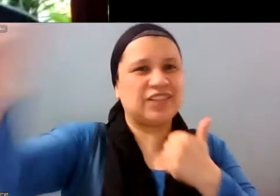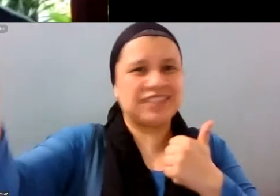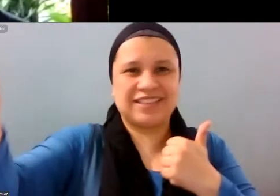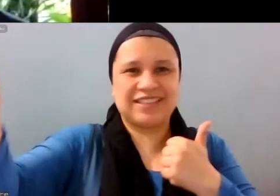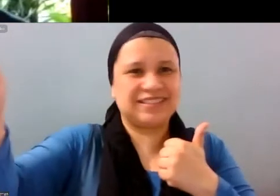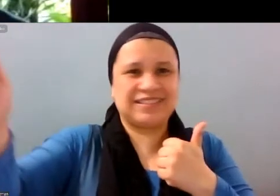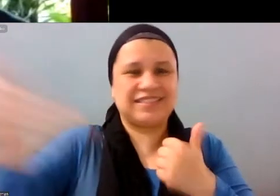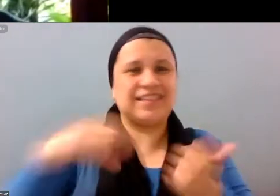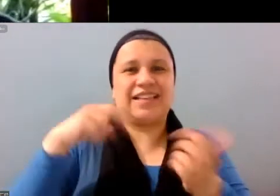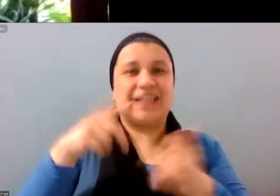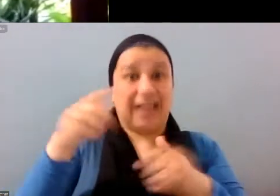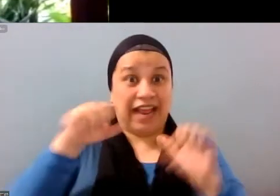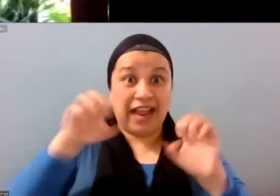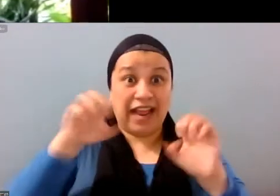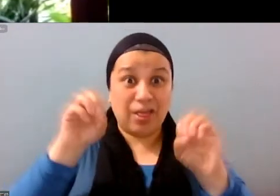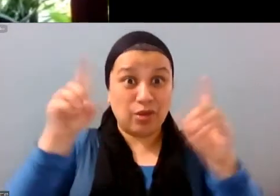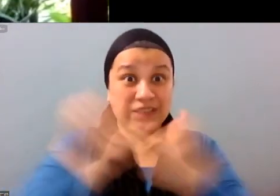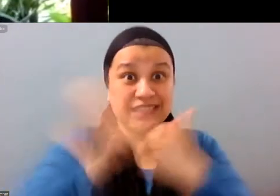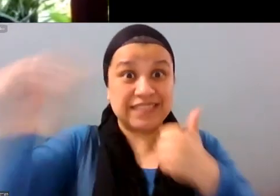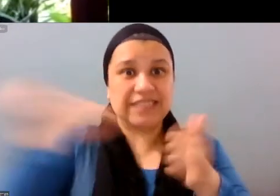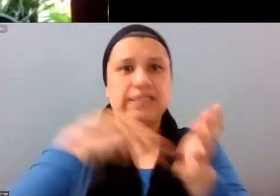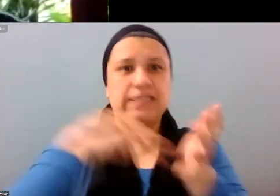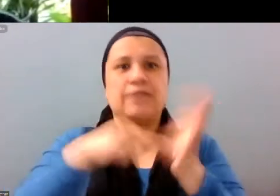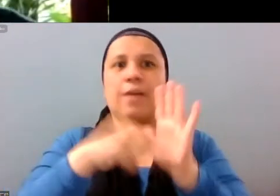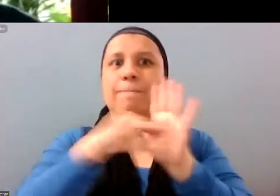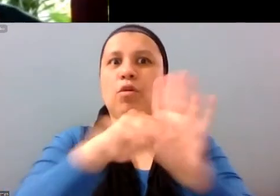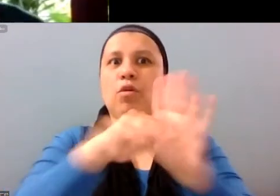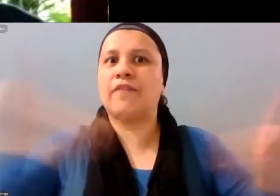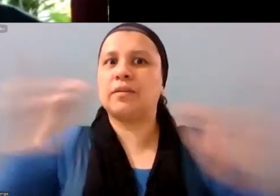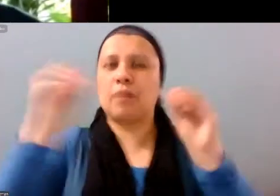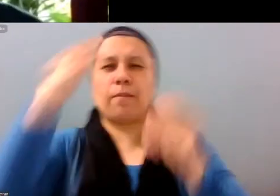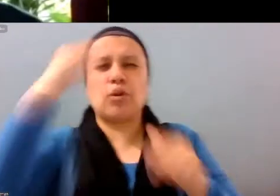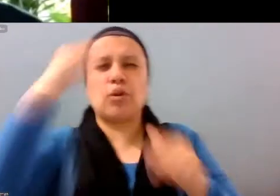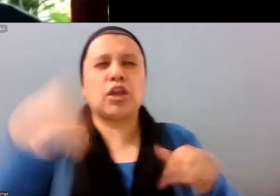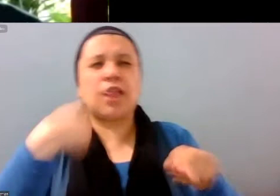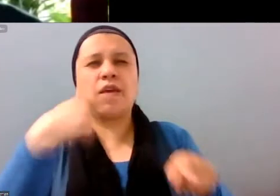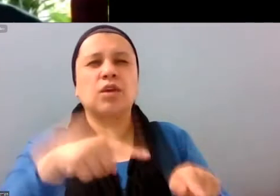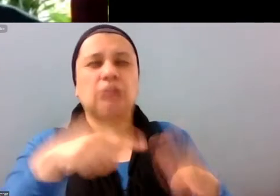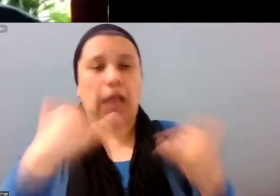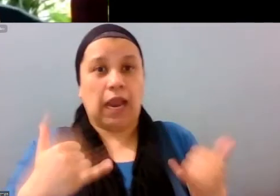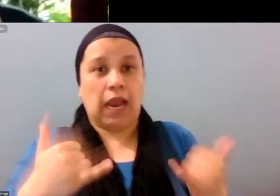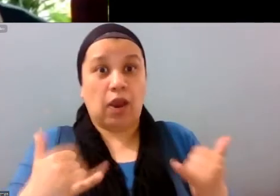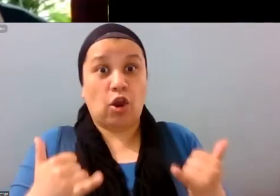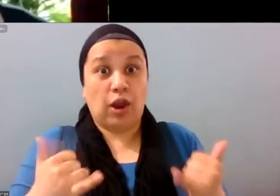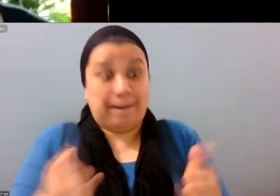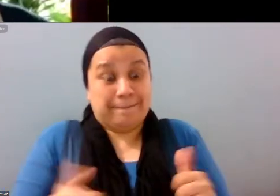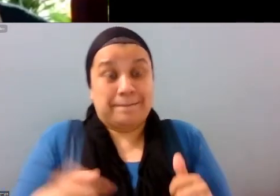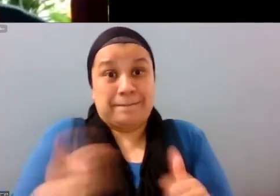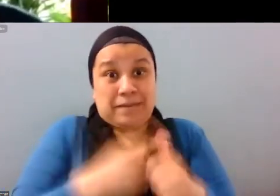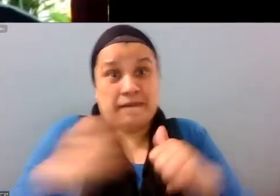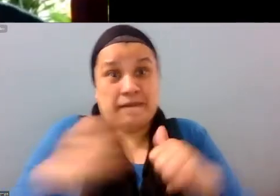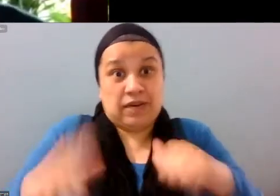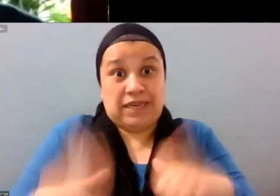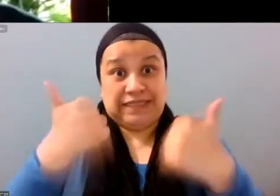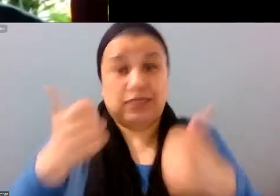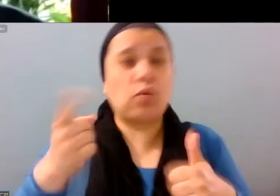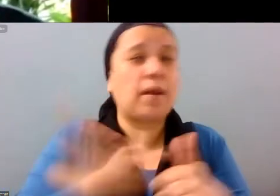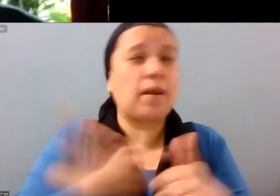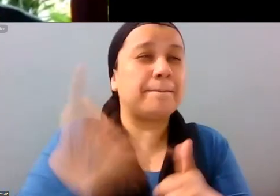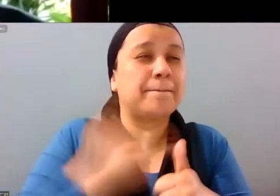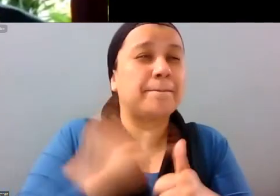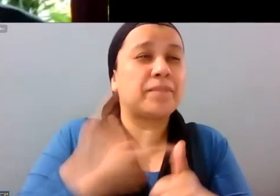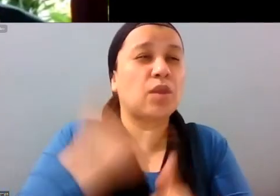y responde a un modelo pedagógico y por qué digo esto porque ahora el principal reto es priorizar qué es